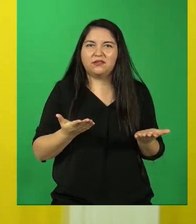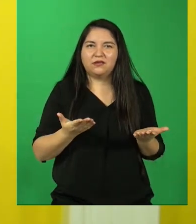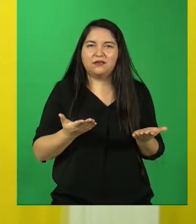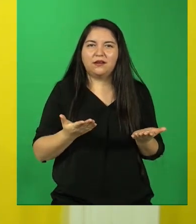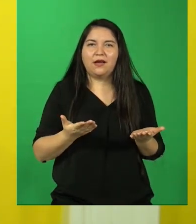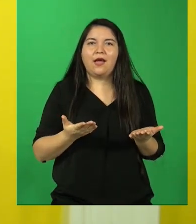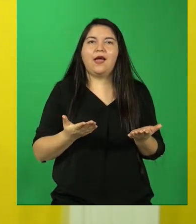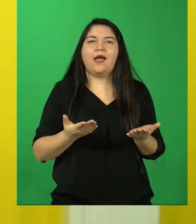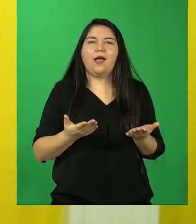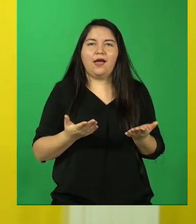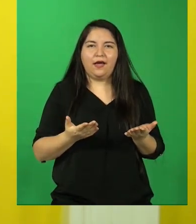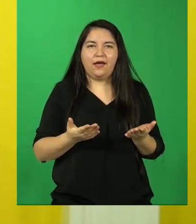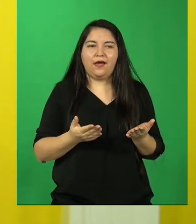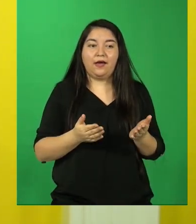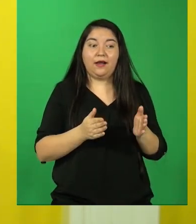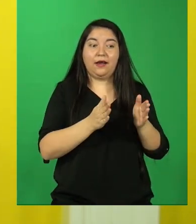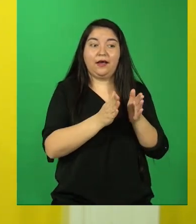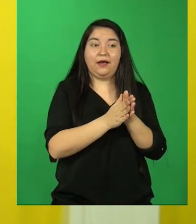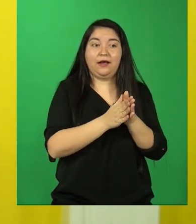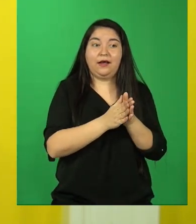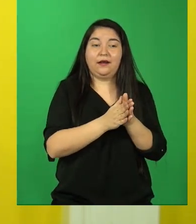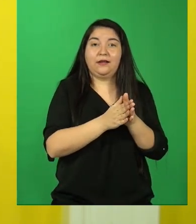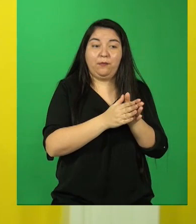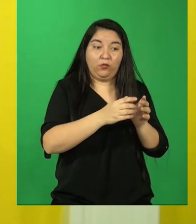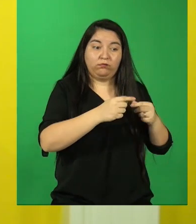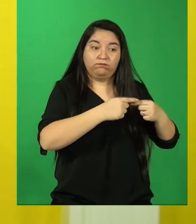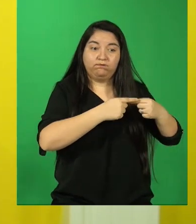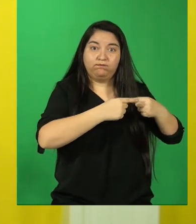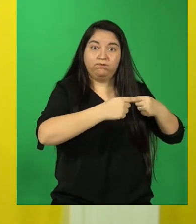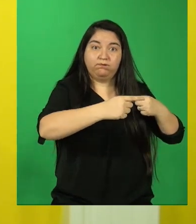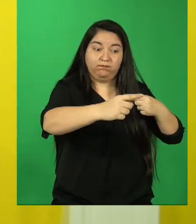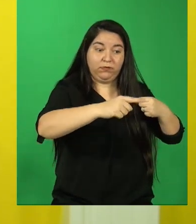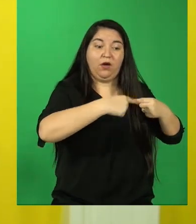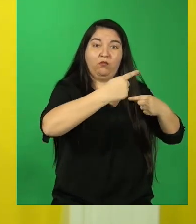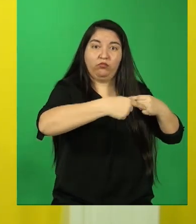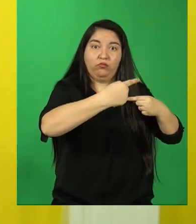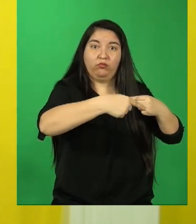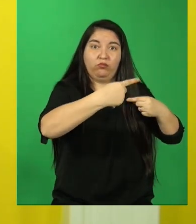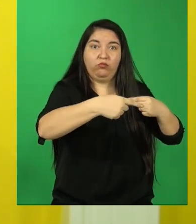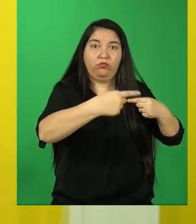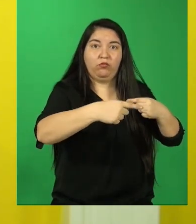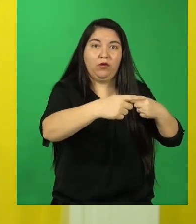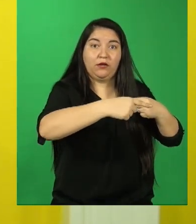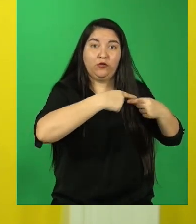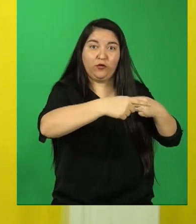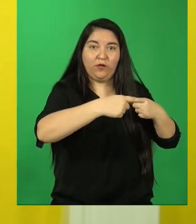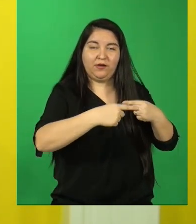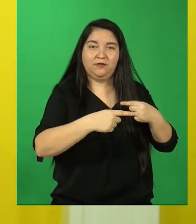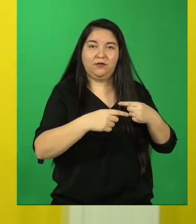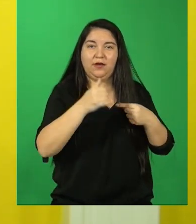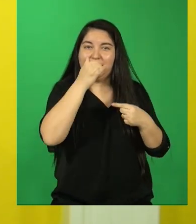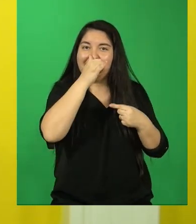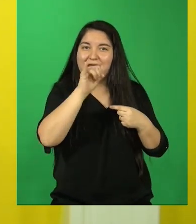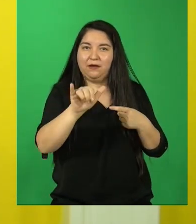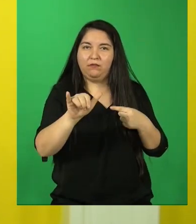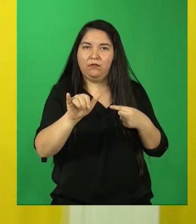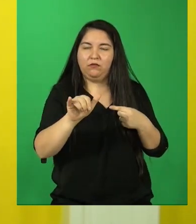En la época que pasa, en el tiempo que transcurre. ¿Y la